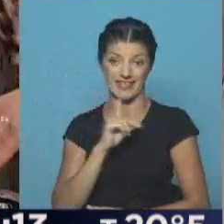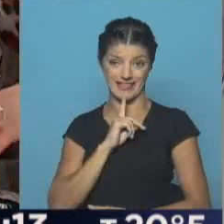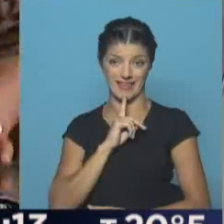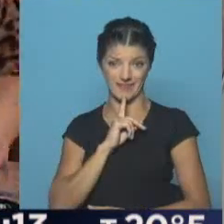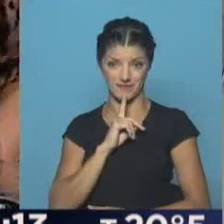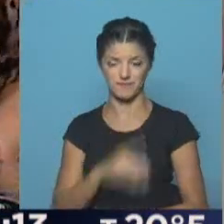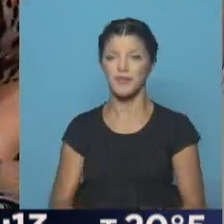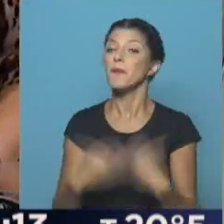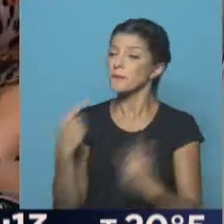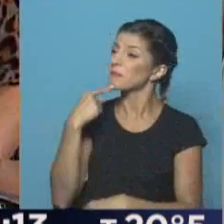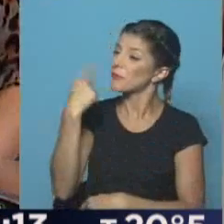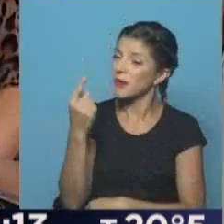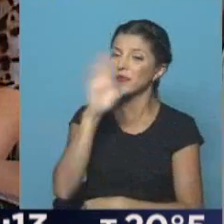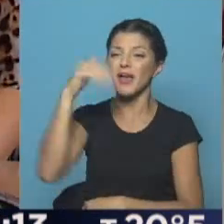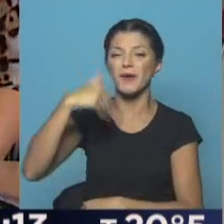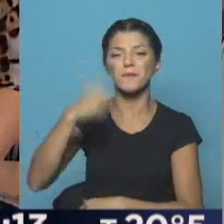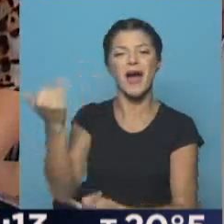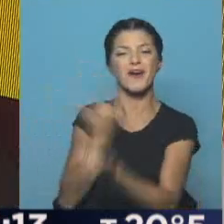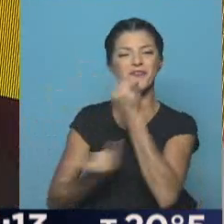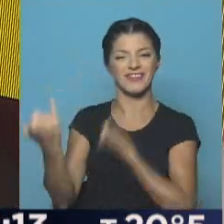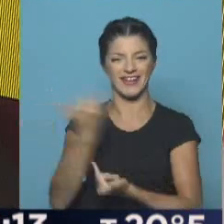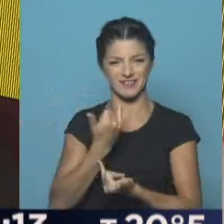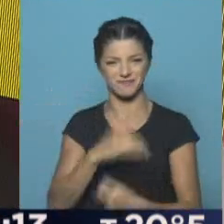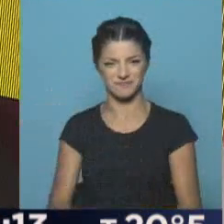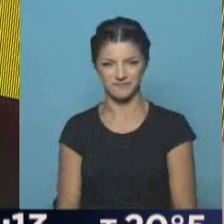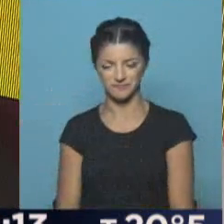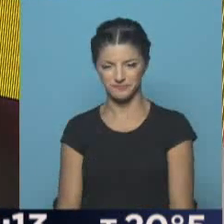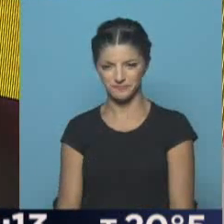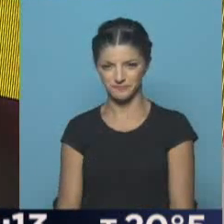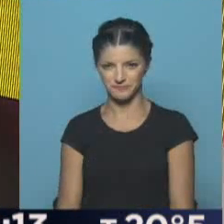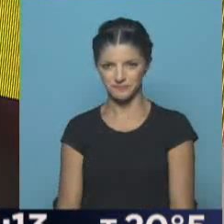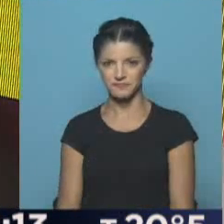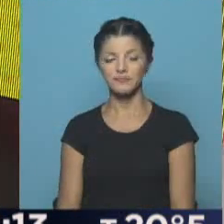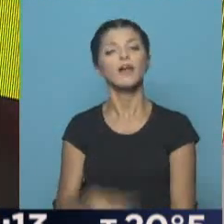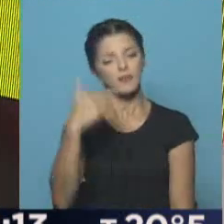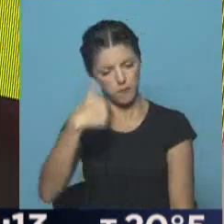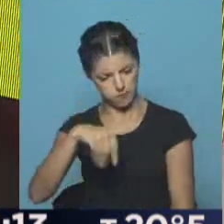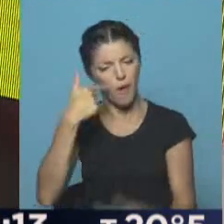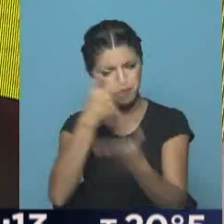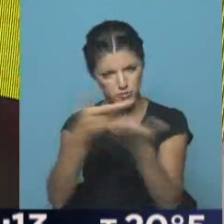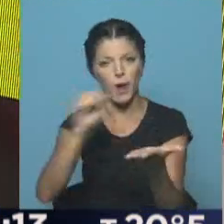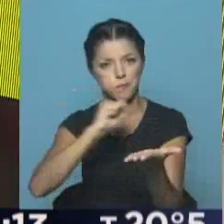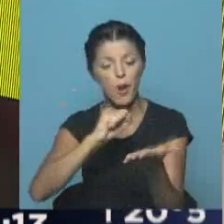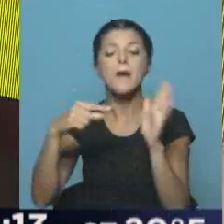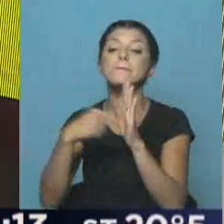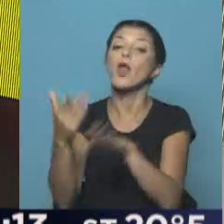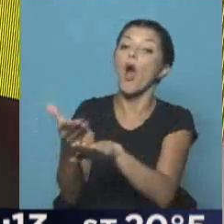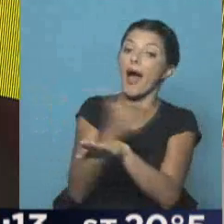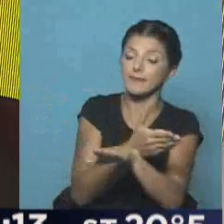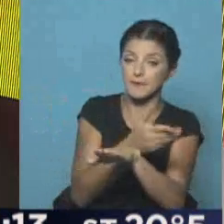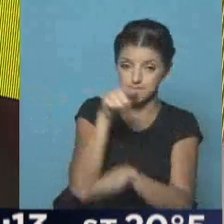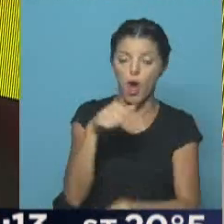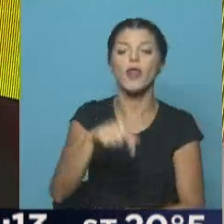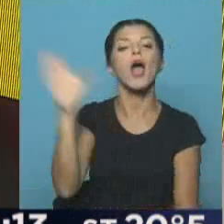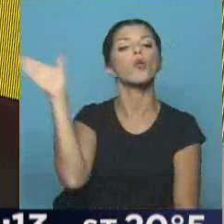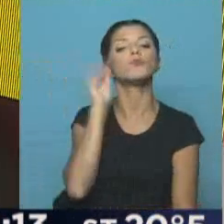selección argentina. Para eso lo tenemos a Román, para que nos cuente las novedades. Román. Ya vamos a ver muchos goles, pero antes vamos a escuchar al flamante presidente